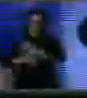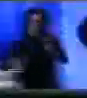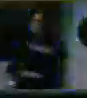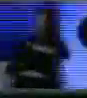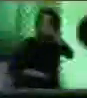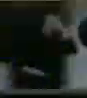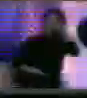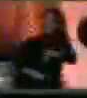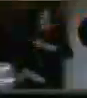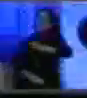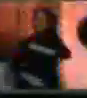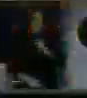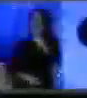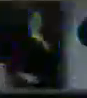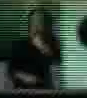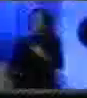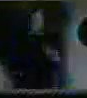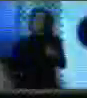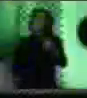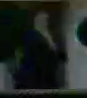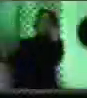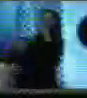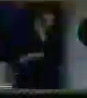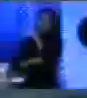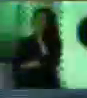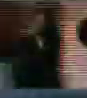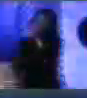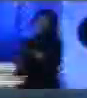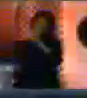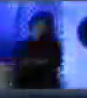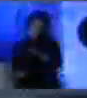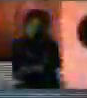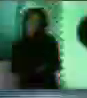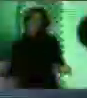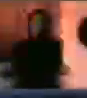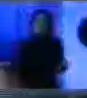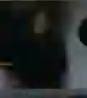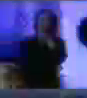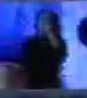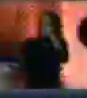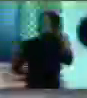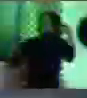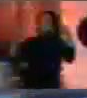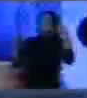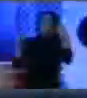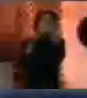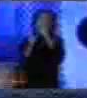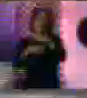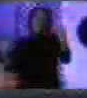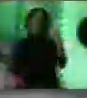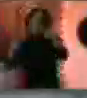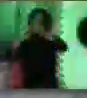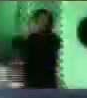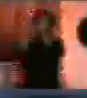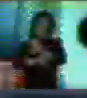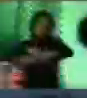soldados españoles se despiden de sus madres. Pero a mí me tranquilizan, es una misión de paz. Y